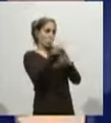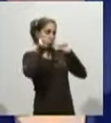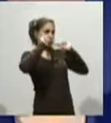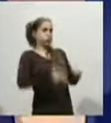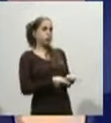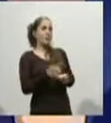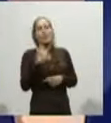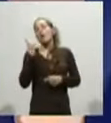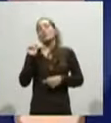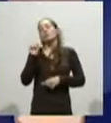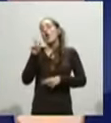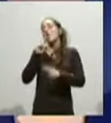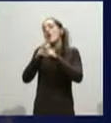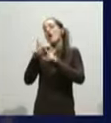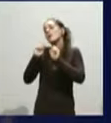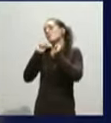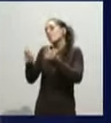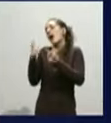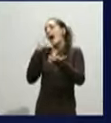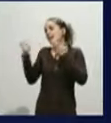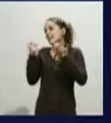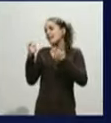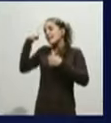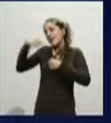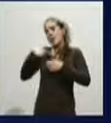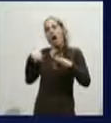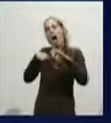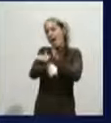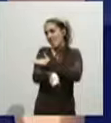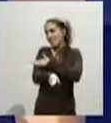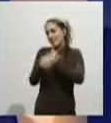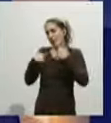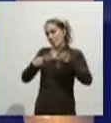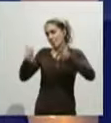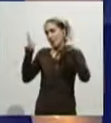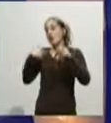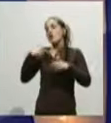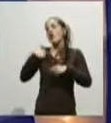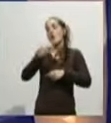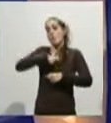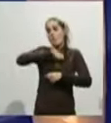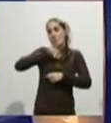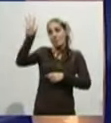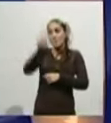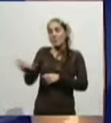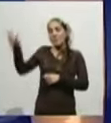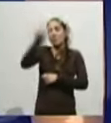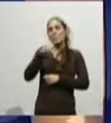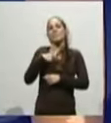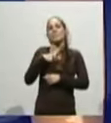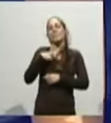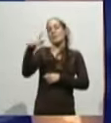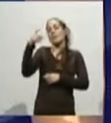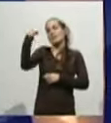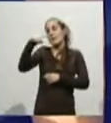artístico, cariño. Yo soy muy accesible. ¿Y sabes para qué? ¿Para qué? Como buena peninsular, soy accesible para todo lo que viene